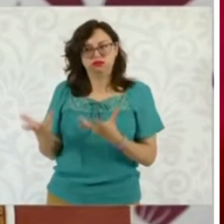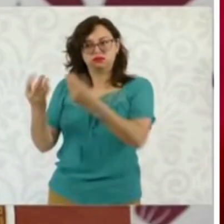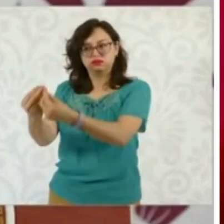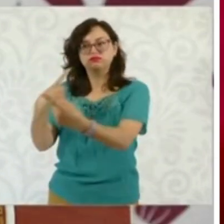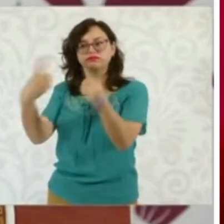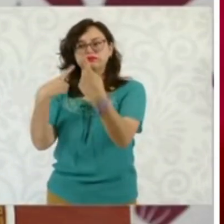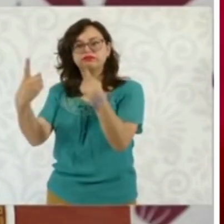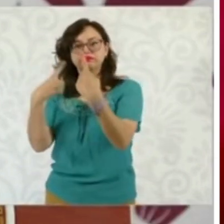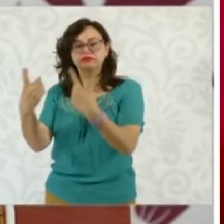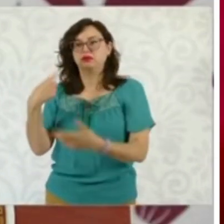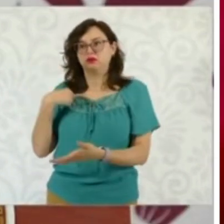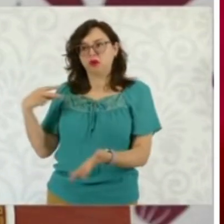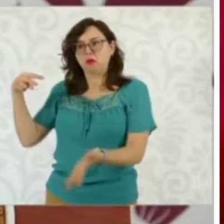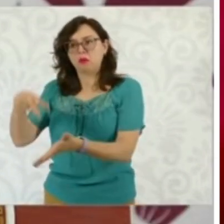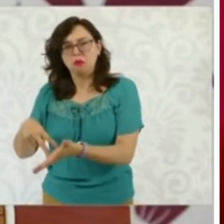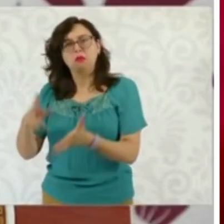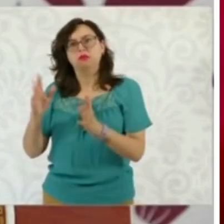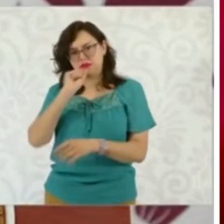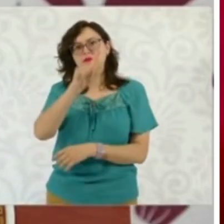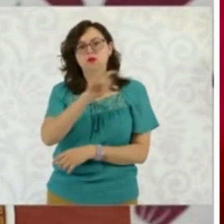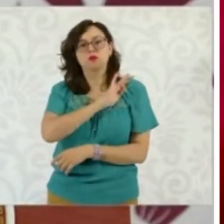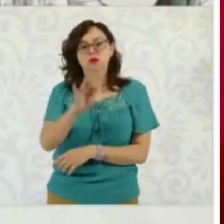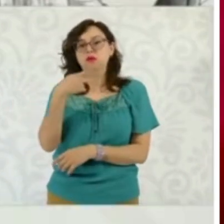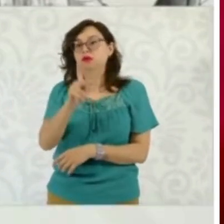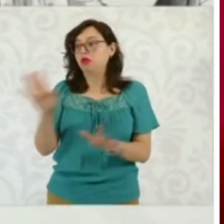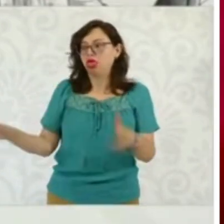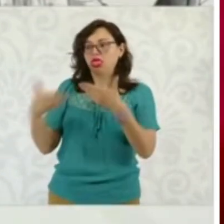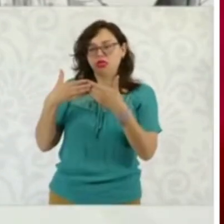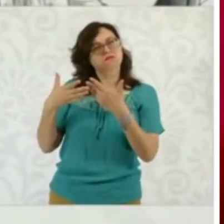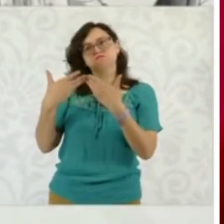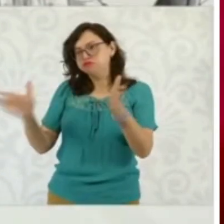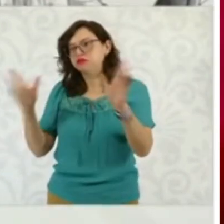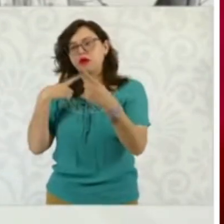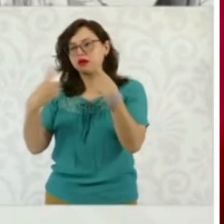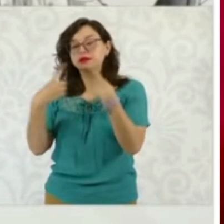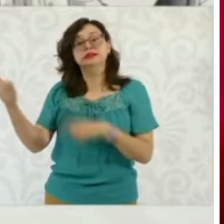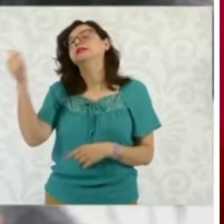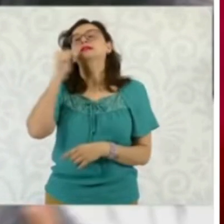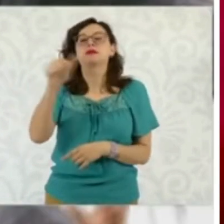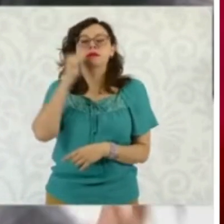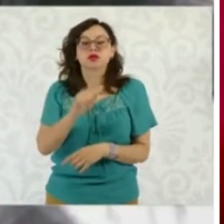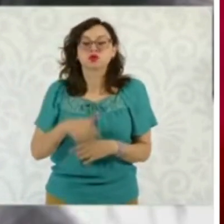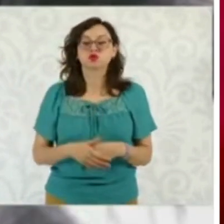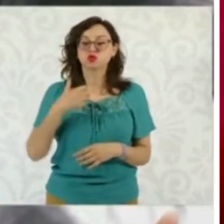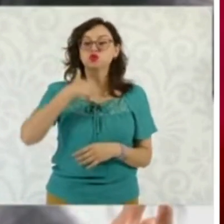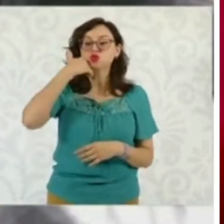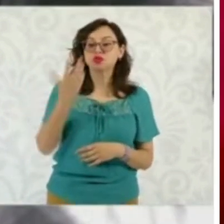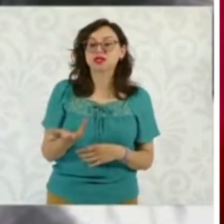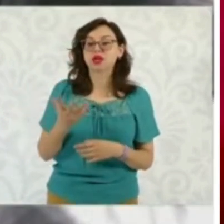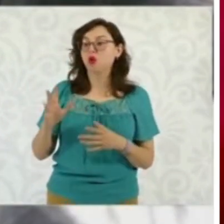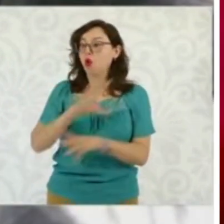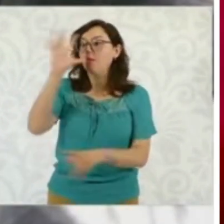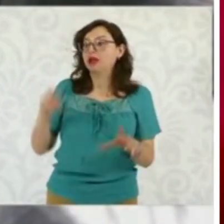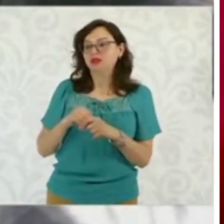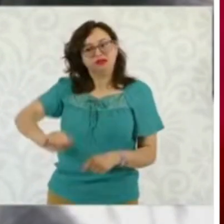temas. Nunca vamos a cerrar las puertas del diálogo, jamás, con la CENTE. A veces pues quisiéramos cumplir con todo y el